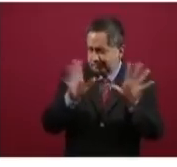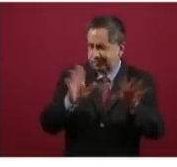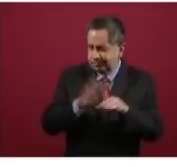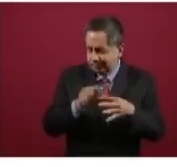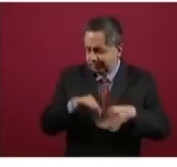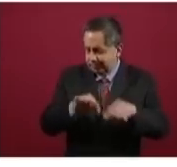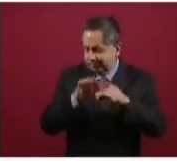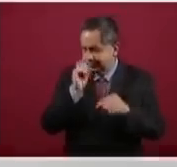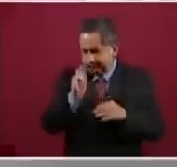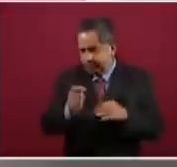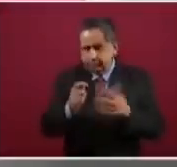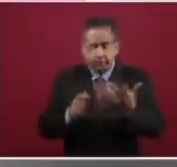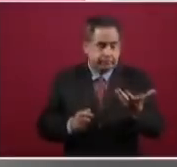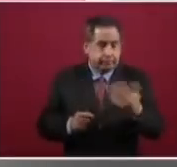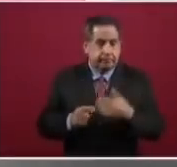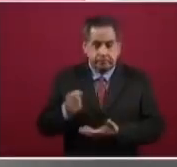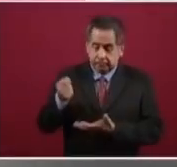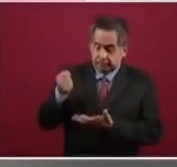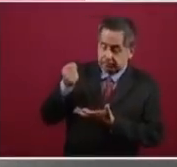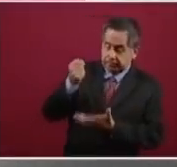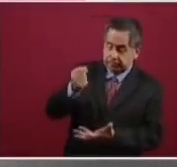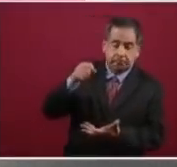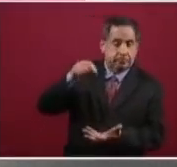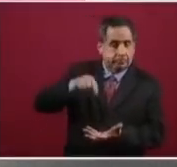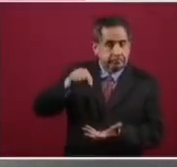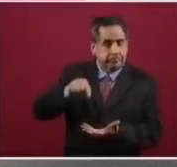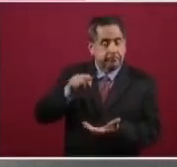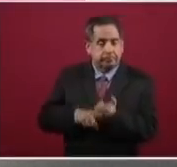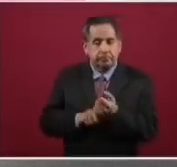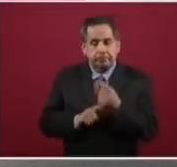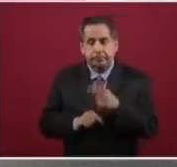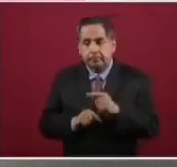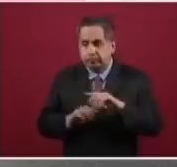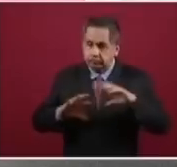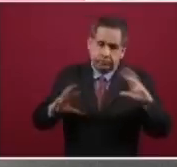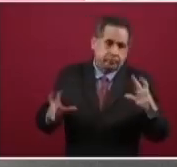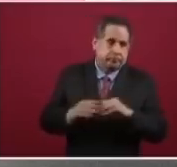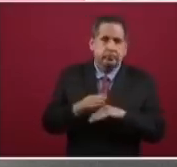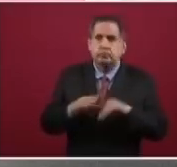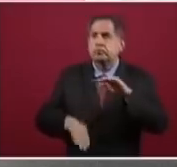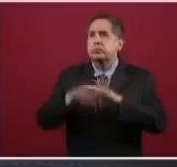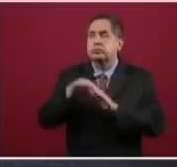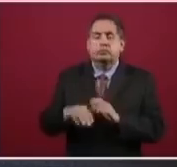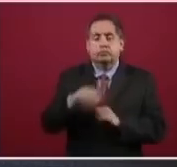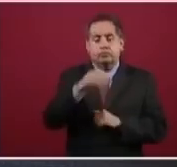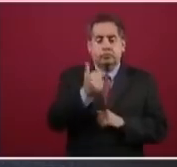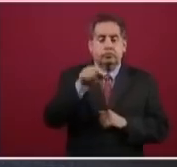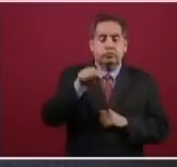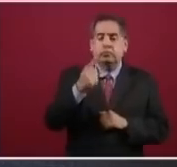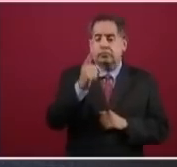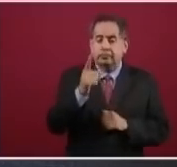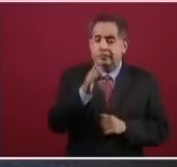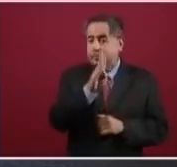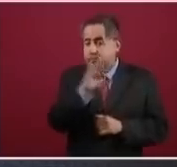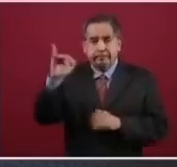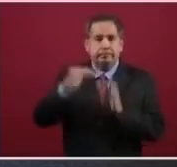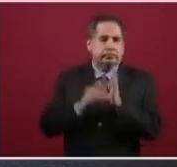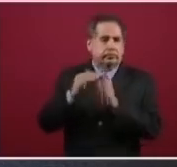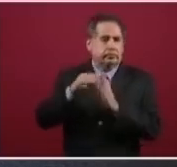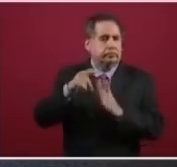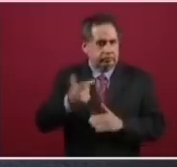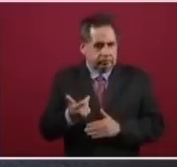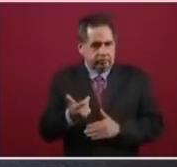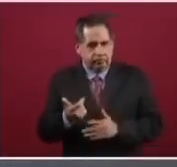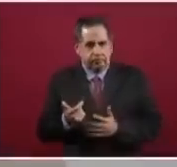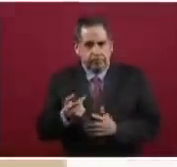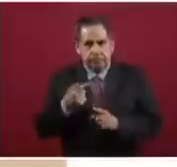y es que aún cuando el presupuesto es tiene un total de casi 6.1 millones de pesos y